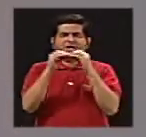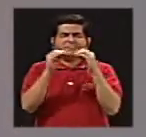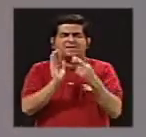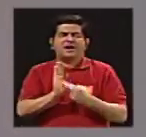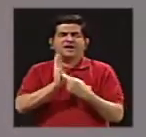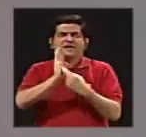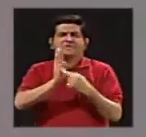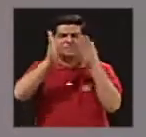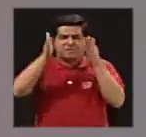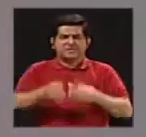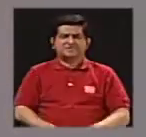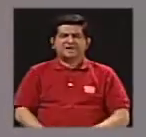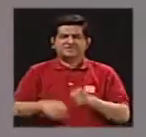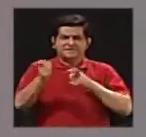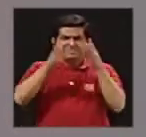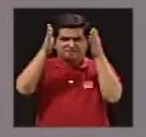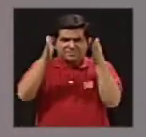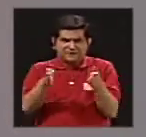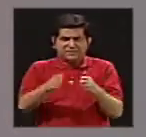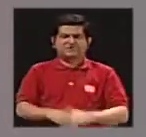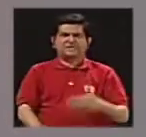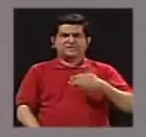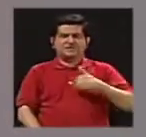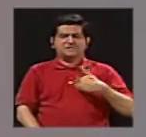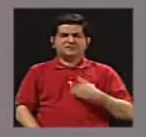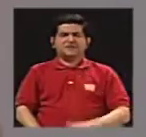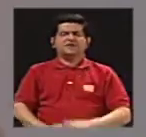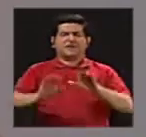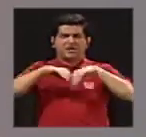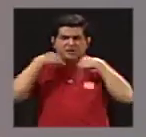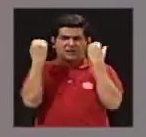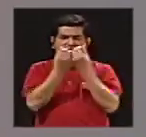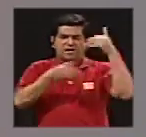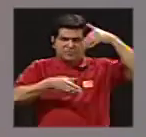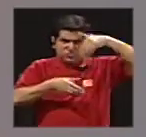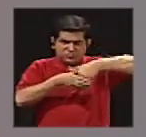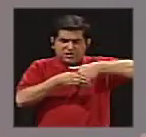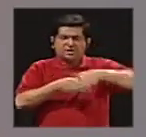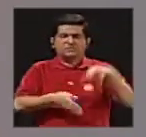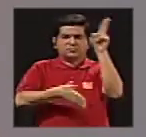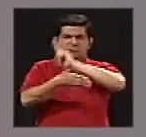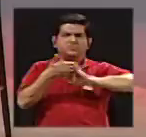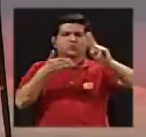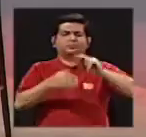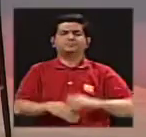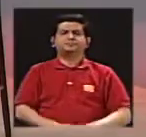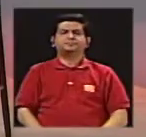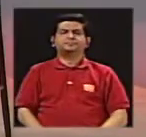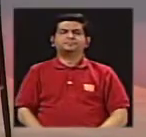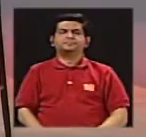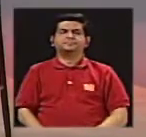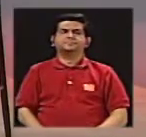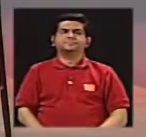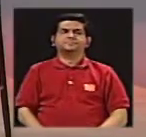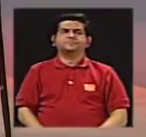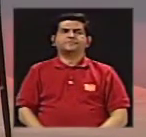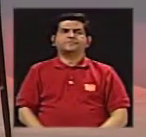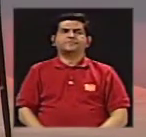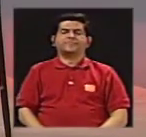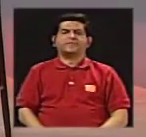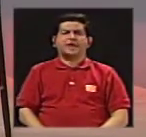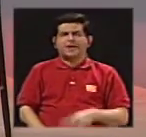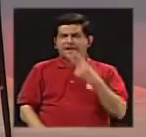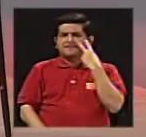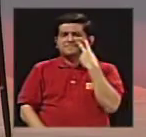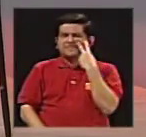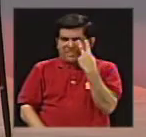representación de administrativos en los en los organismos colegiados de la universidad Cuáles son en en este momento buen vamos